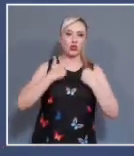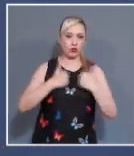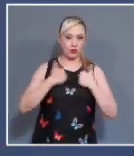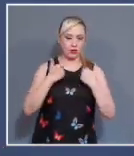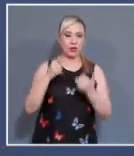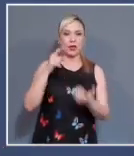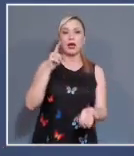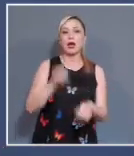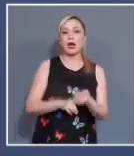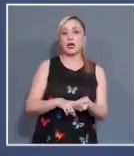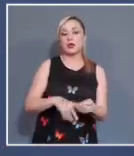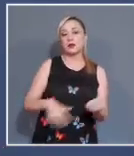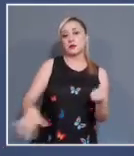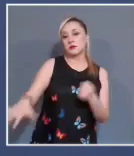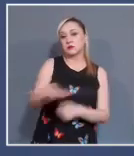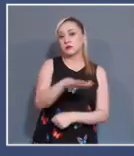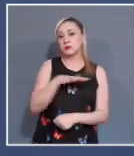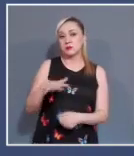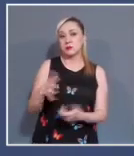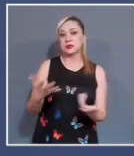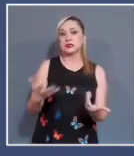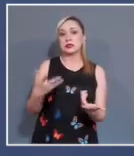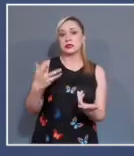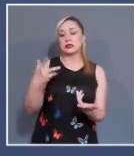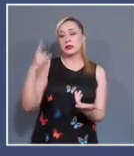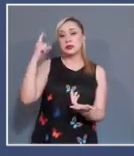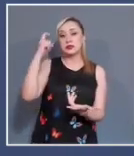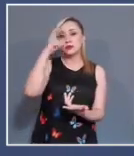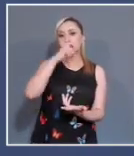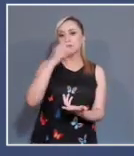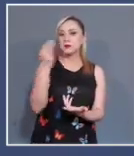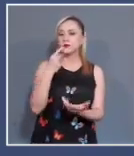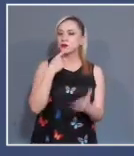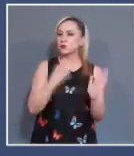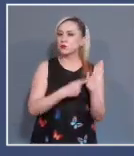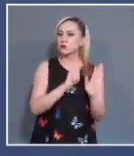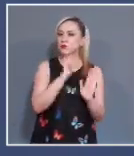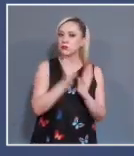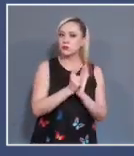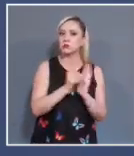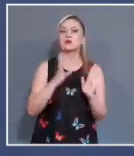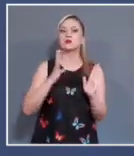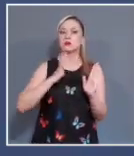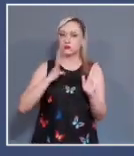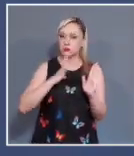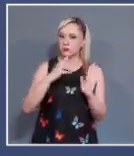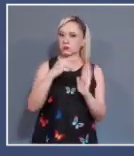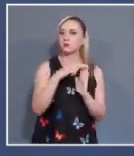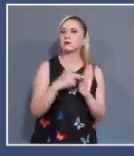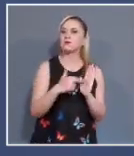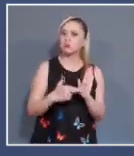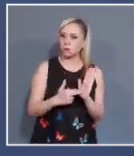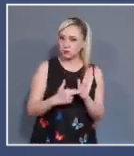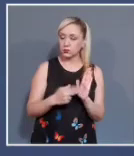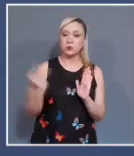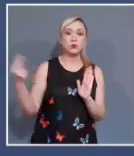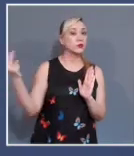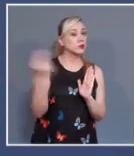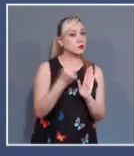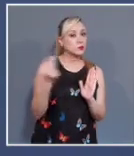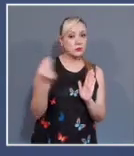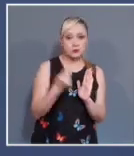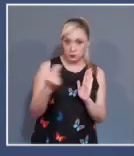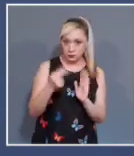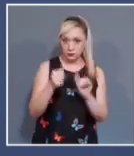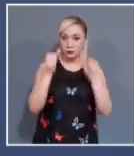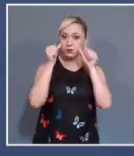en estas prácticas supuesto, hay un mandato indubitado y urgente, además de imperioso,